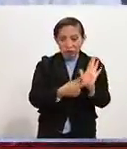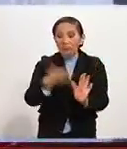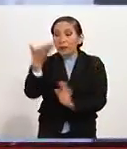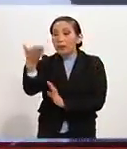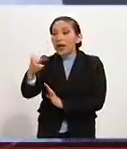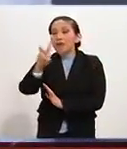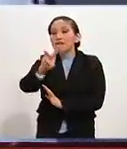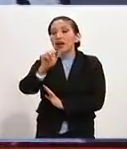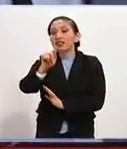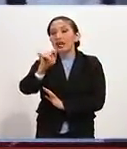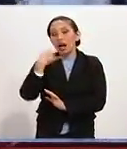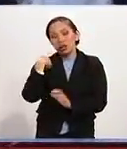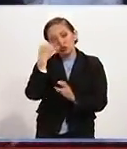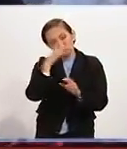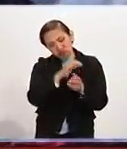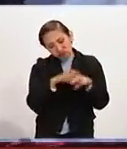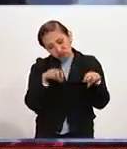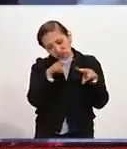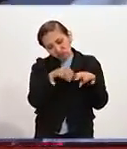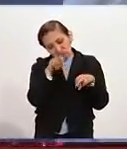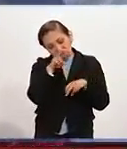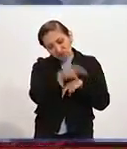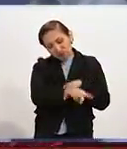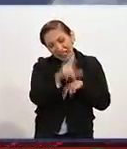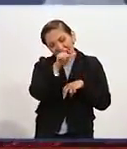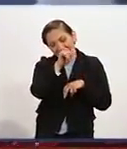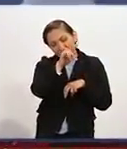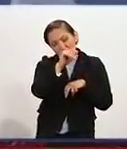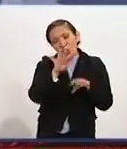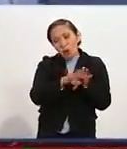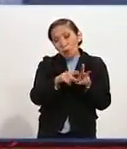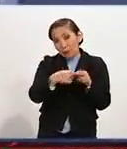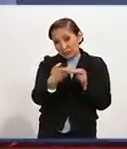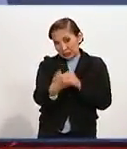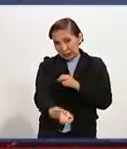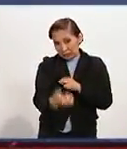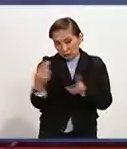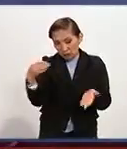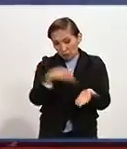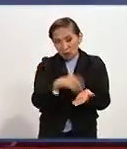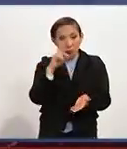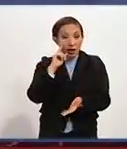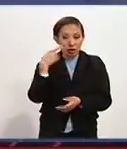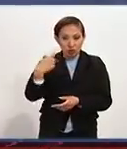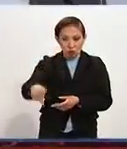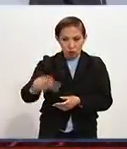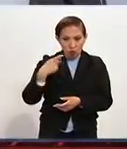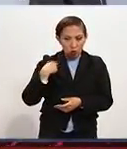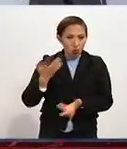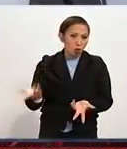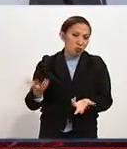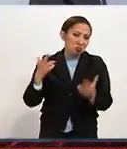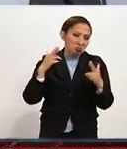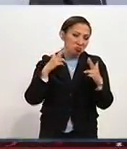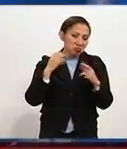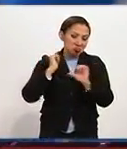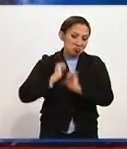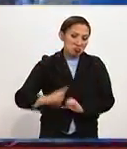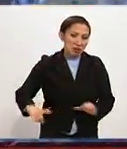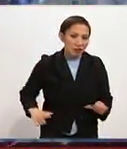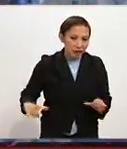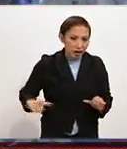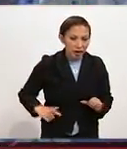al Vaticano estudiar la liturgia y también revisar cómo pone en marcha esto. Desde el inicio de su pontificado,